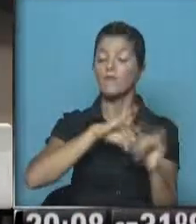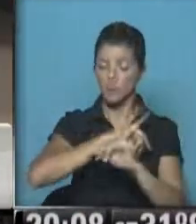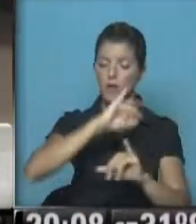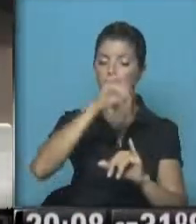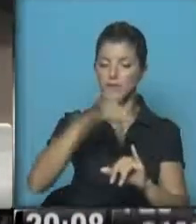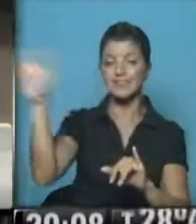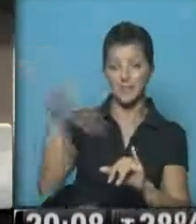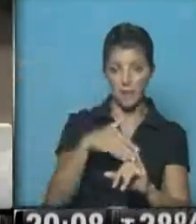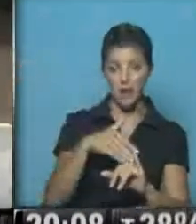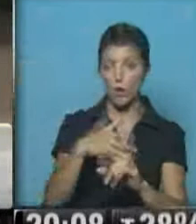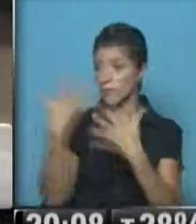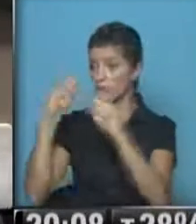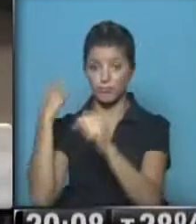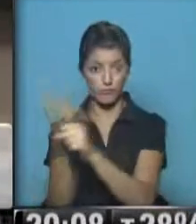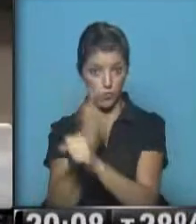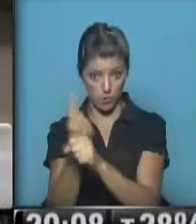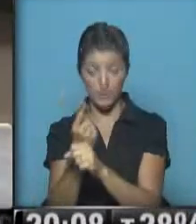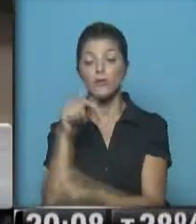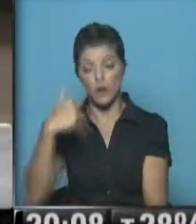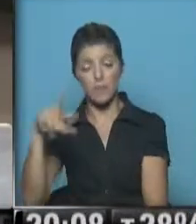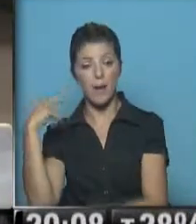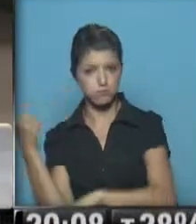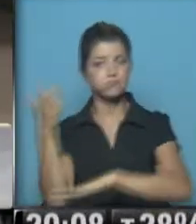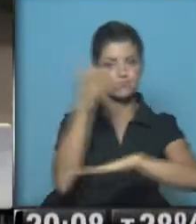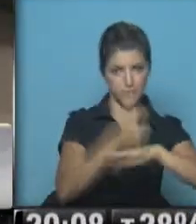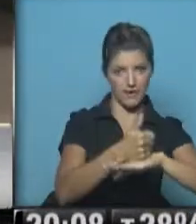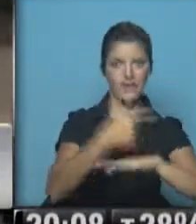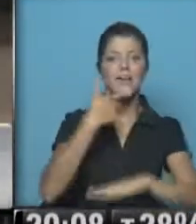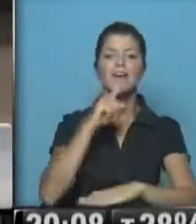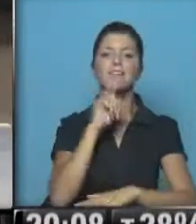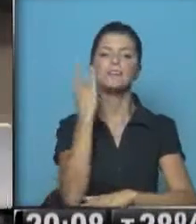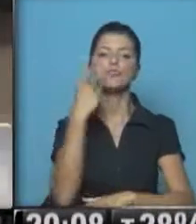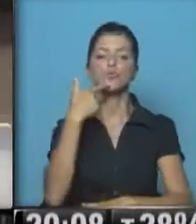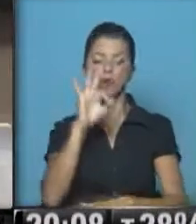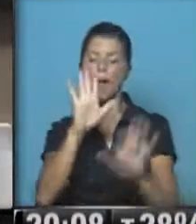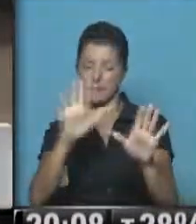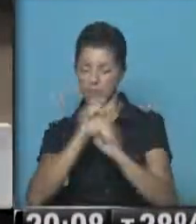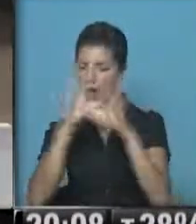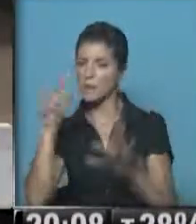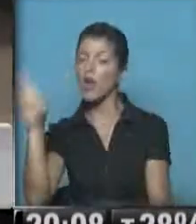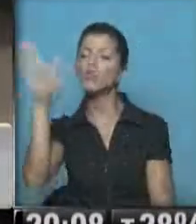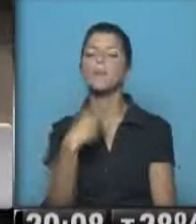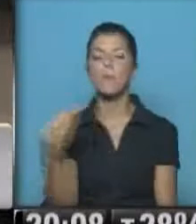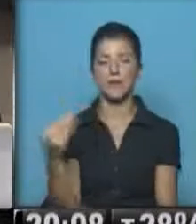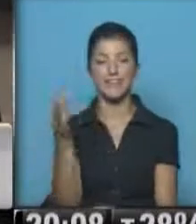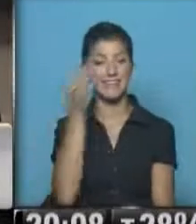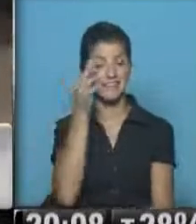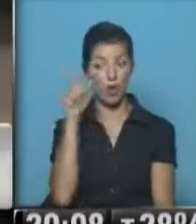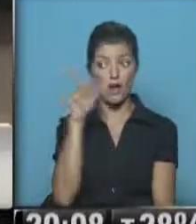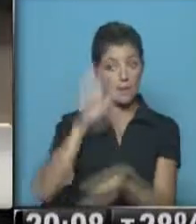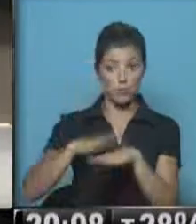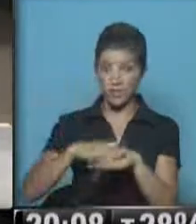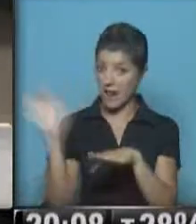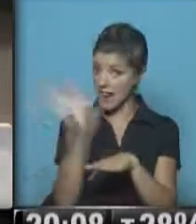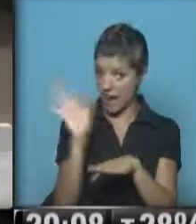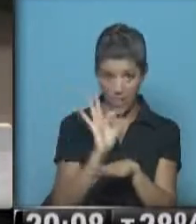y no lo encuentran y dijo que se va a presentar. Aclaremos esto. Lo llaman como testigo, no como imputado de nada, no es sospechoso de